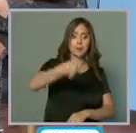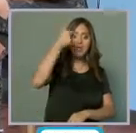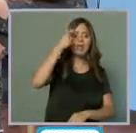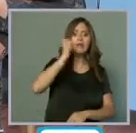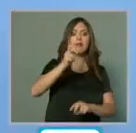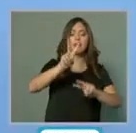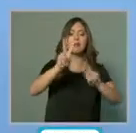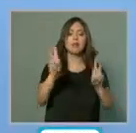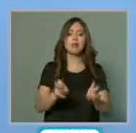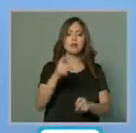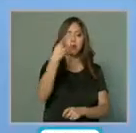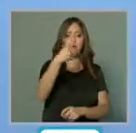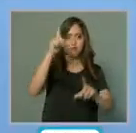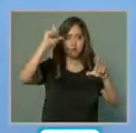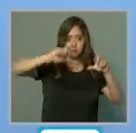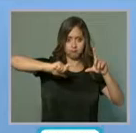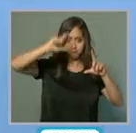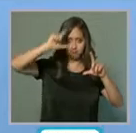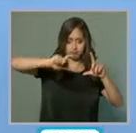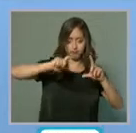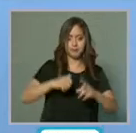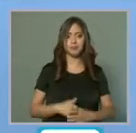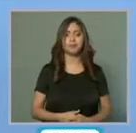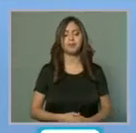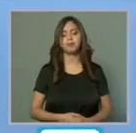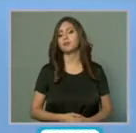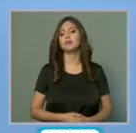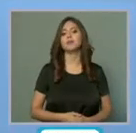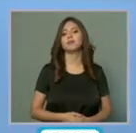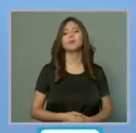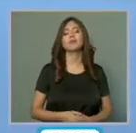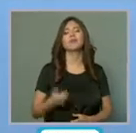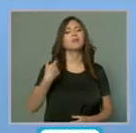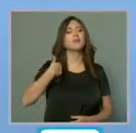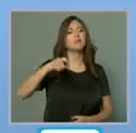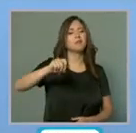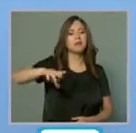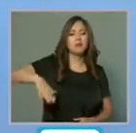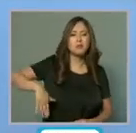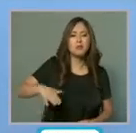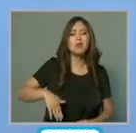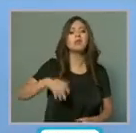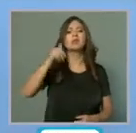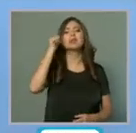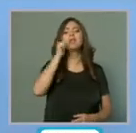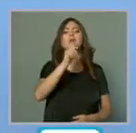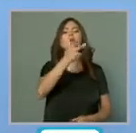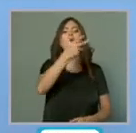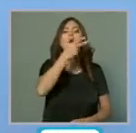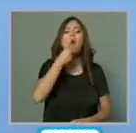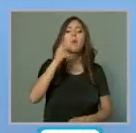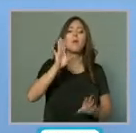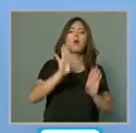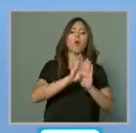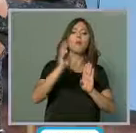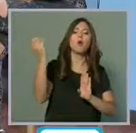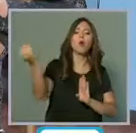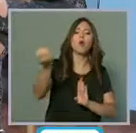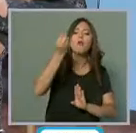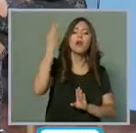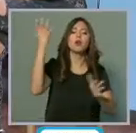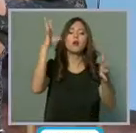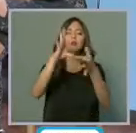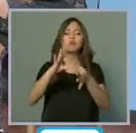eso es importante lo que decías, ¿no? O sea, que siempre que se toca estos temas, de repente es un hombre el portavoz, entonces es complicado de repente